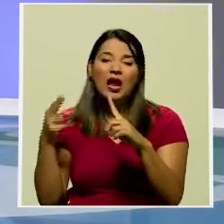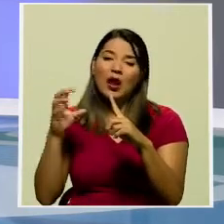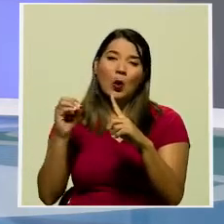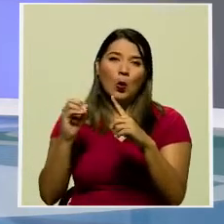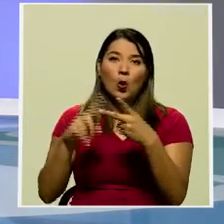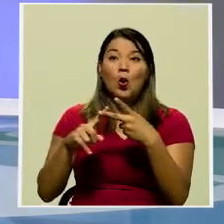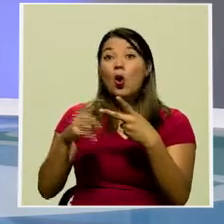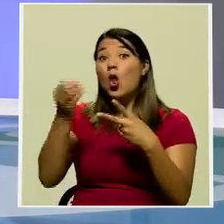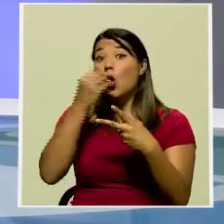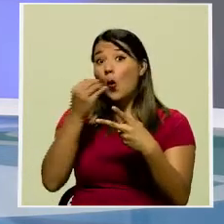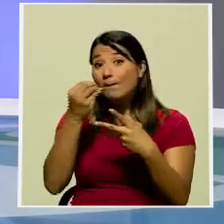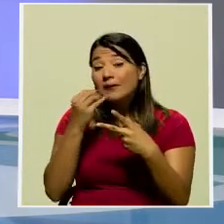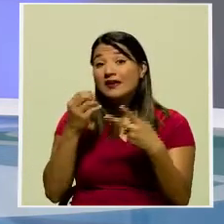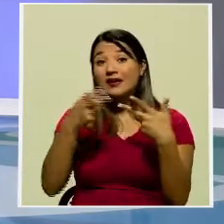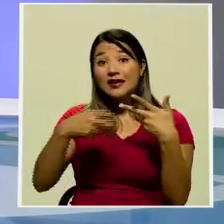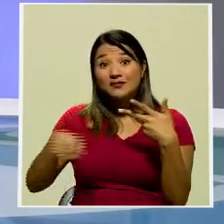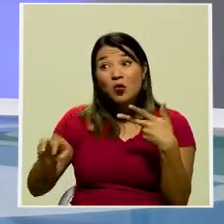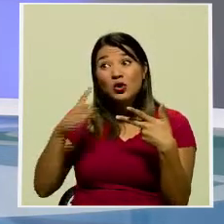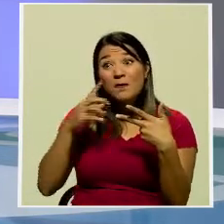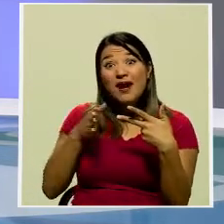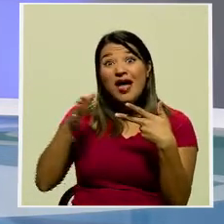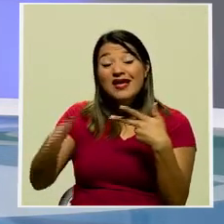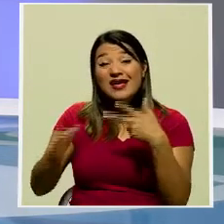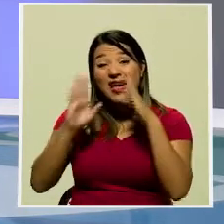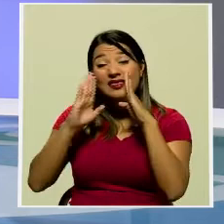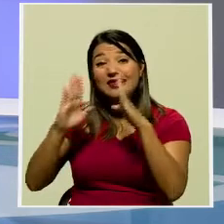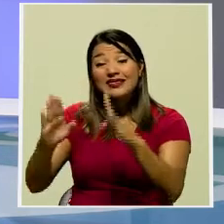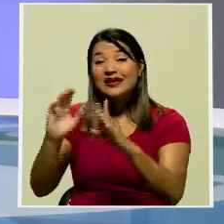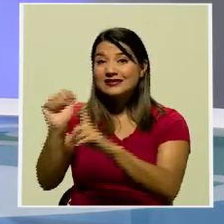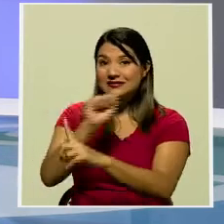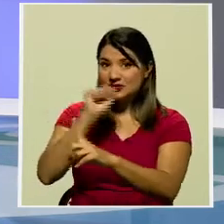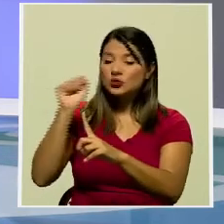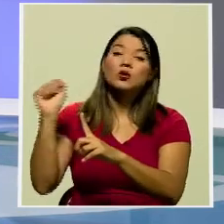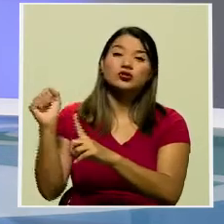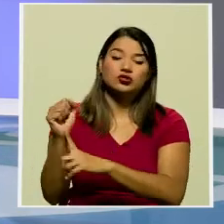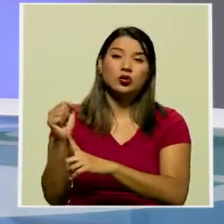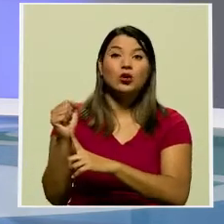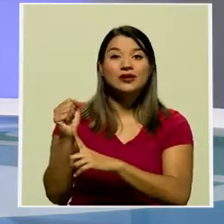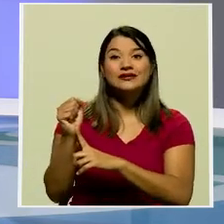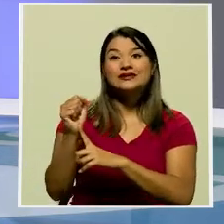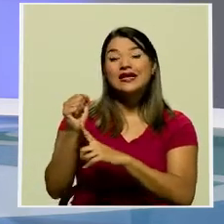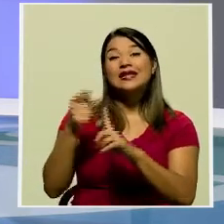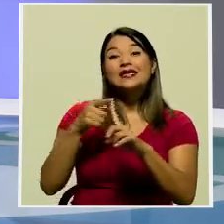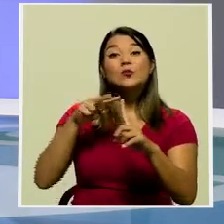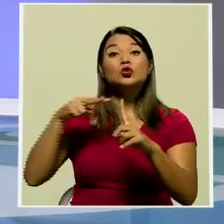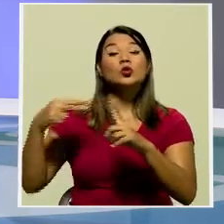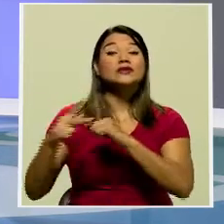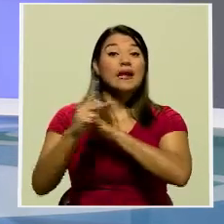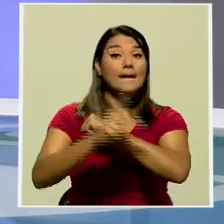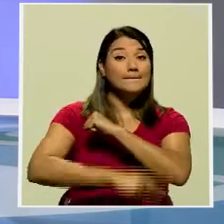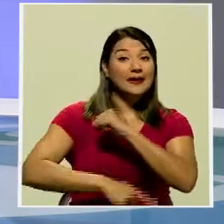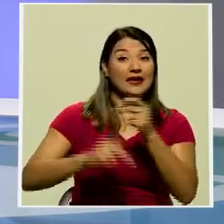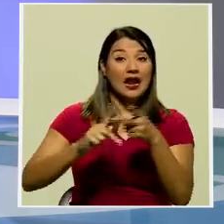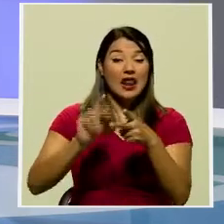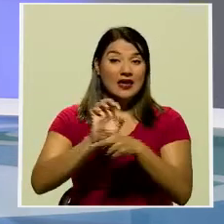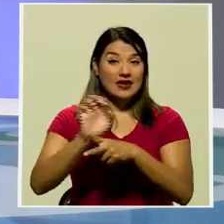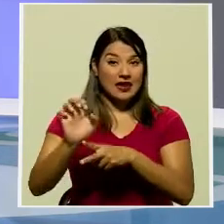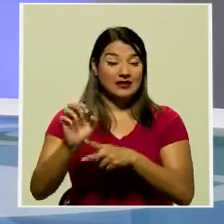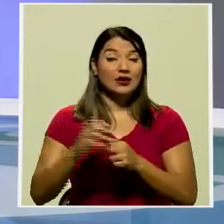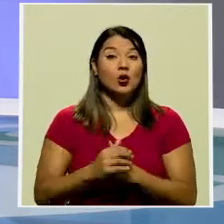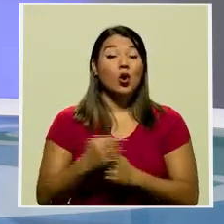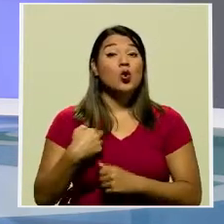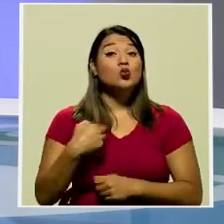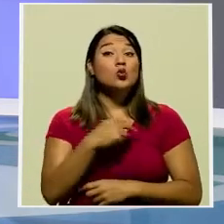defensa del Estado en casos principalmente penales y éticos. Nuestro compañero Andrés